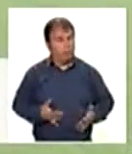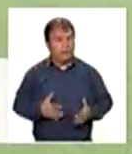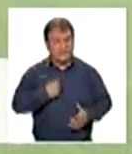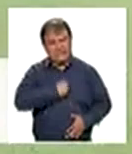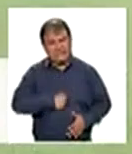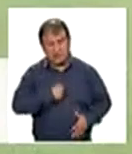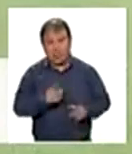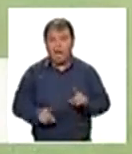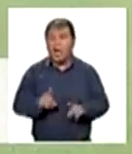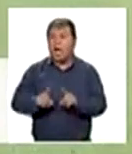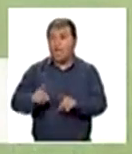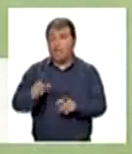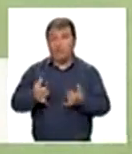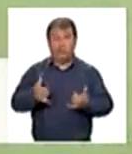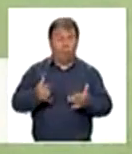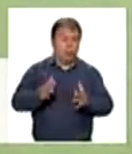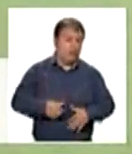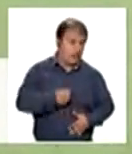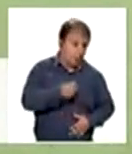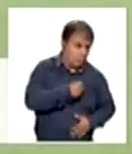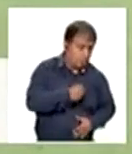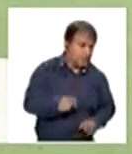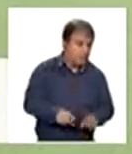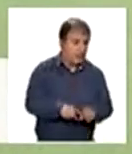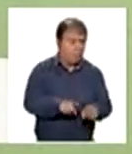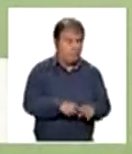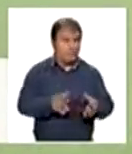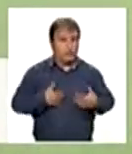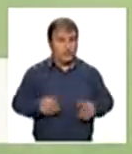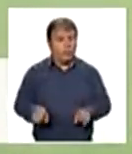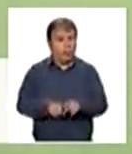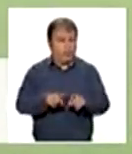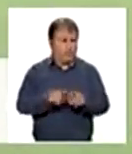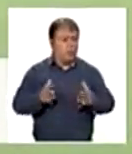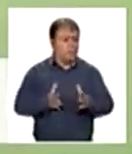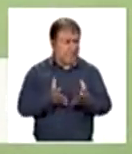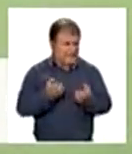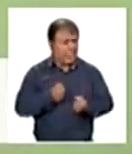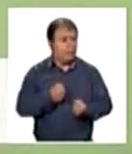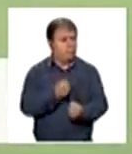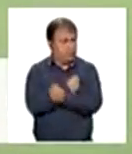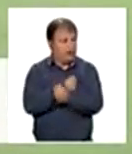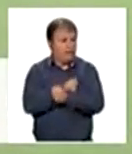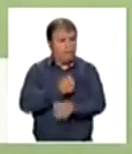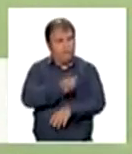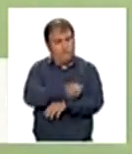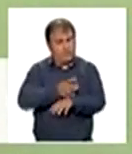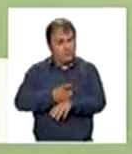de parte de algunos periodistas, porque por supuesto también somos hinchas de la selección peruana. La federación